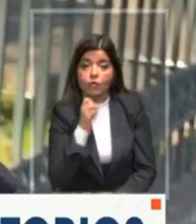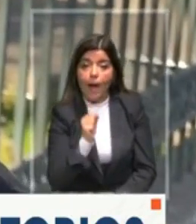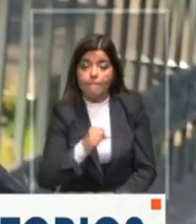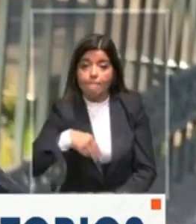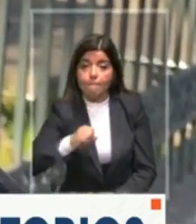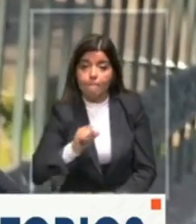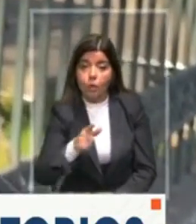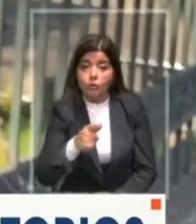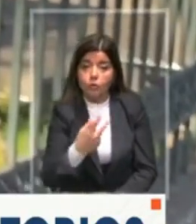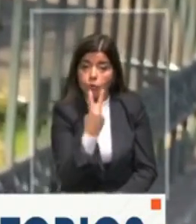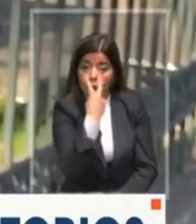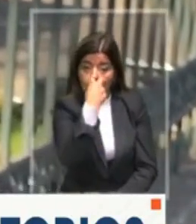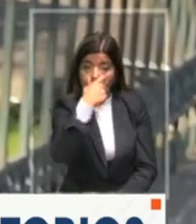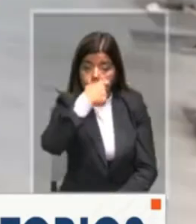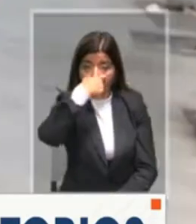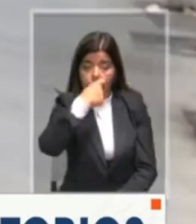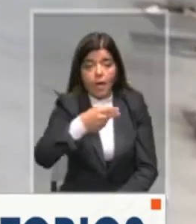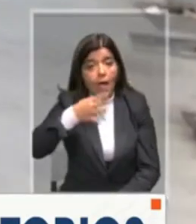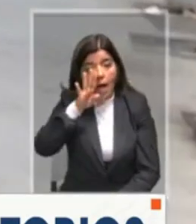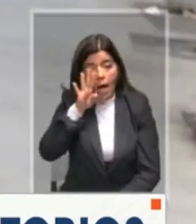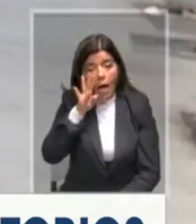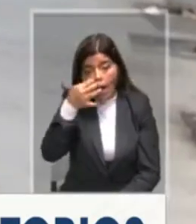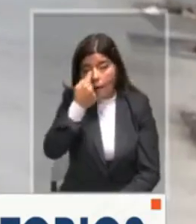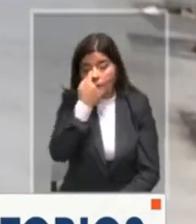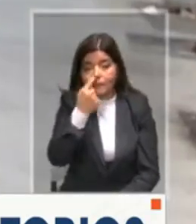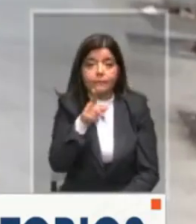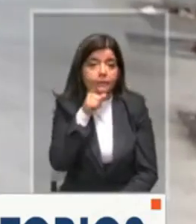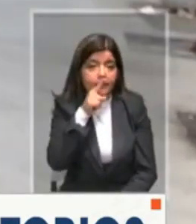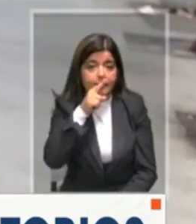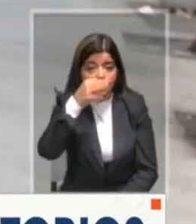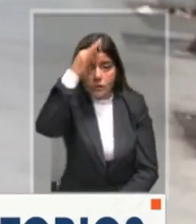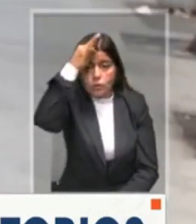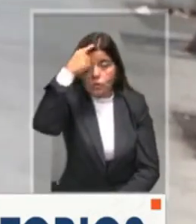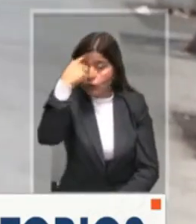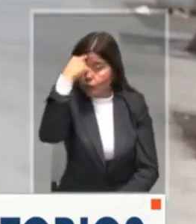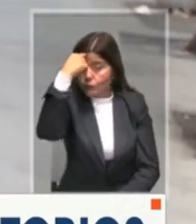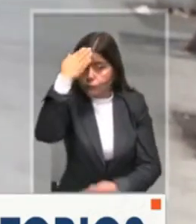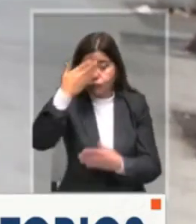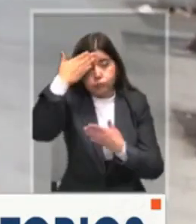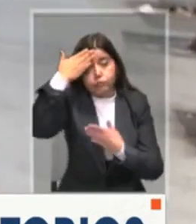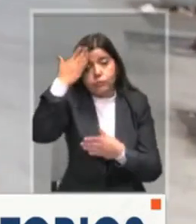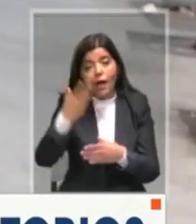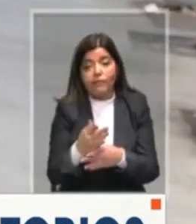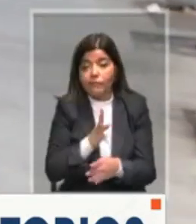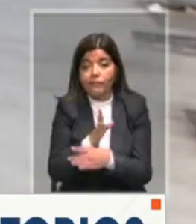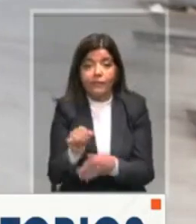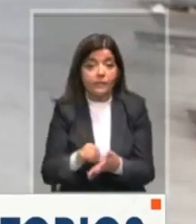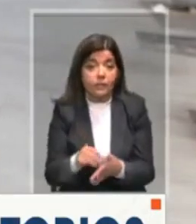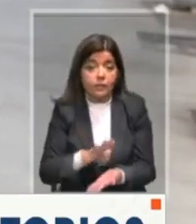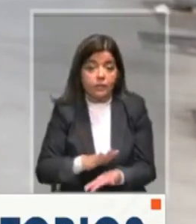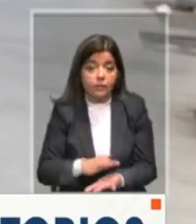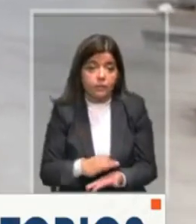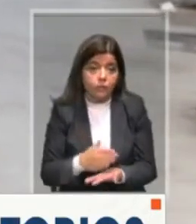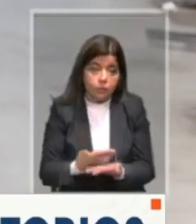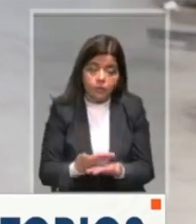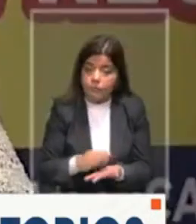de salbutamol, lavados nasales, tenía fiebre, me vine al Cruz Melo, pero hay que madrugar